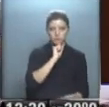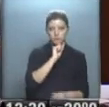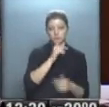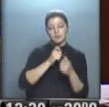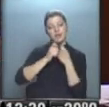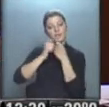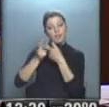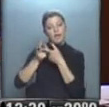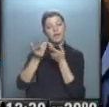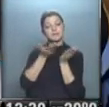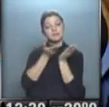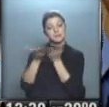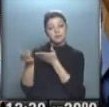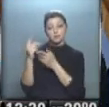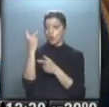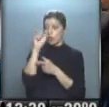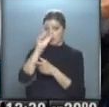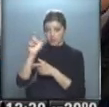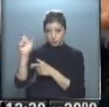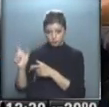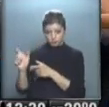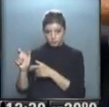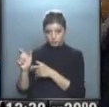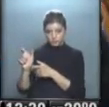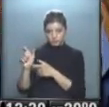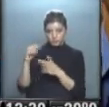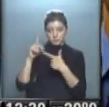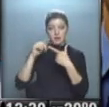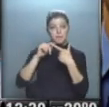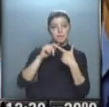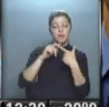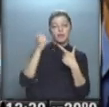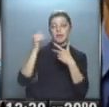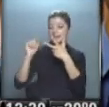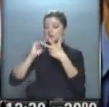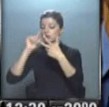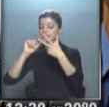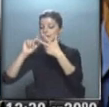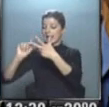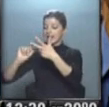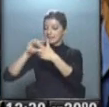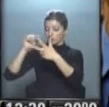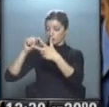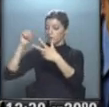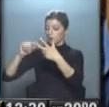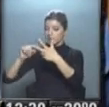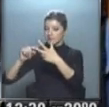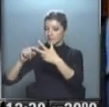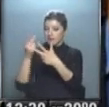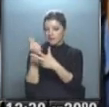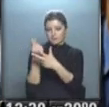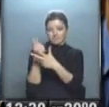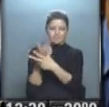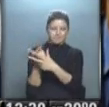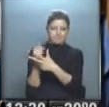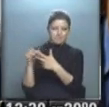darle el servicio a dos personas y por economía de escala el tercero no me significa costo, bueno,